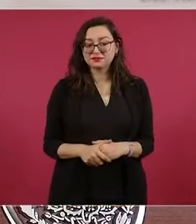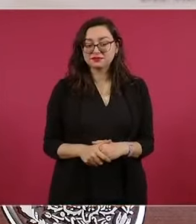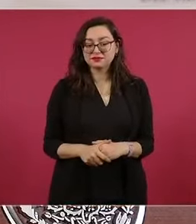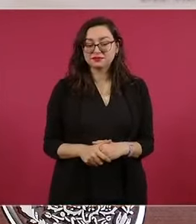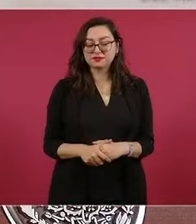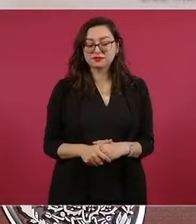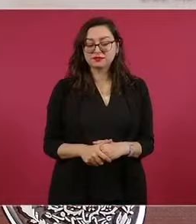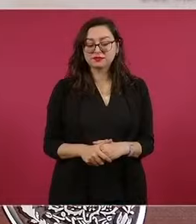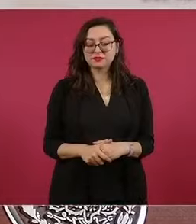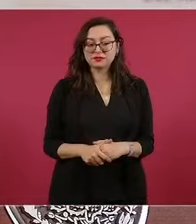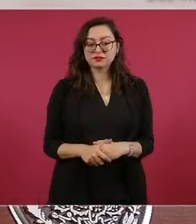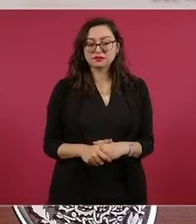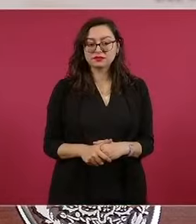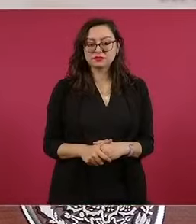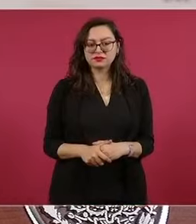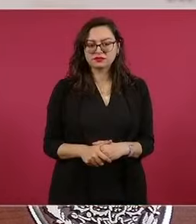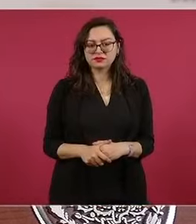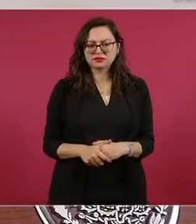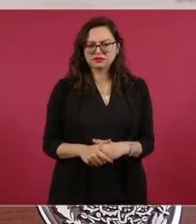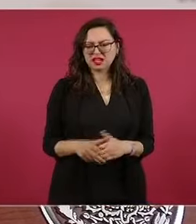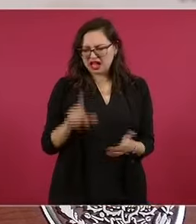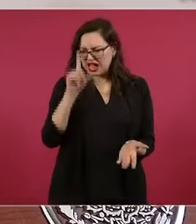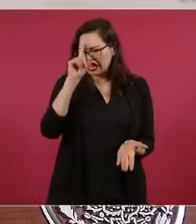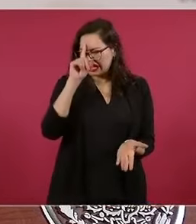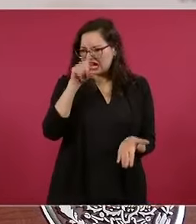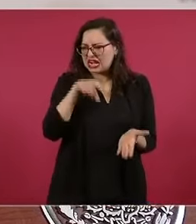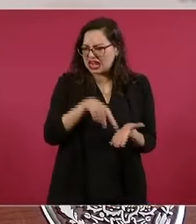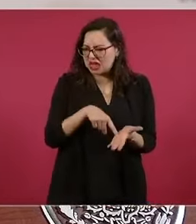Incluso hasta